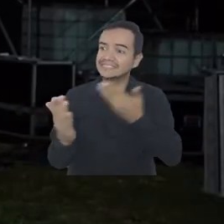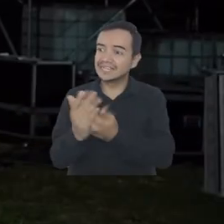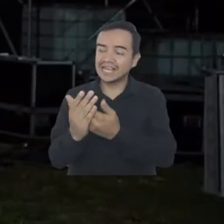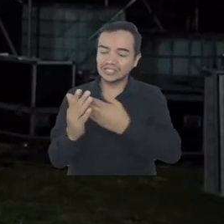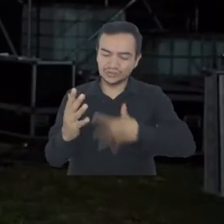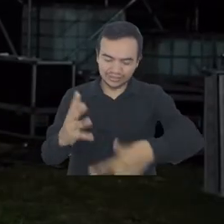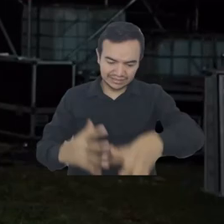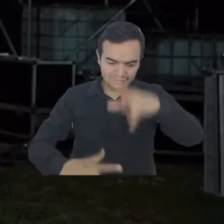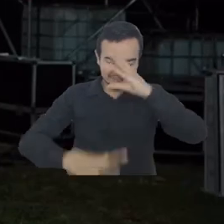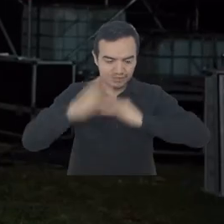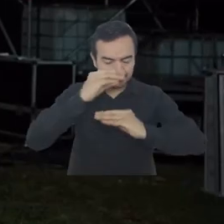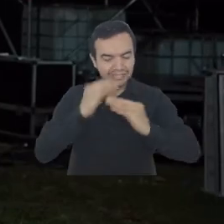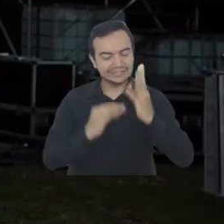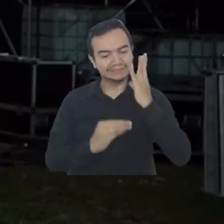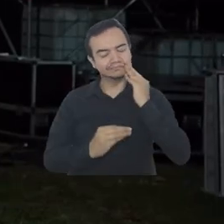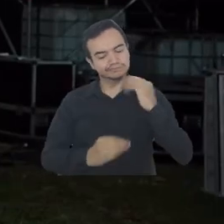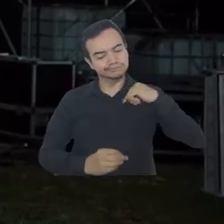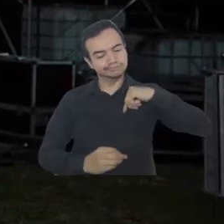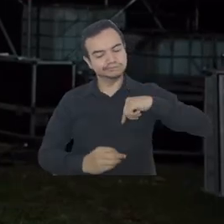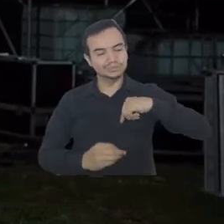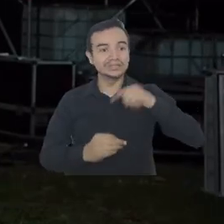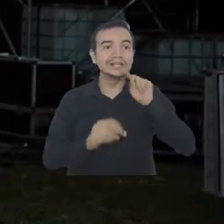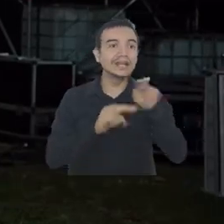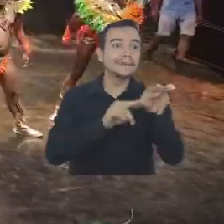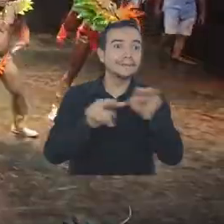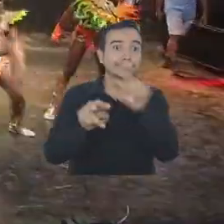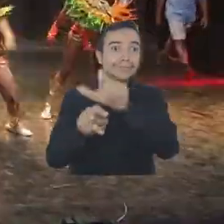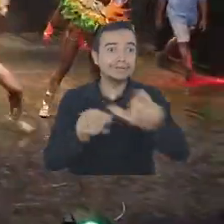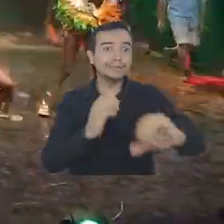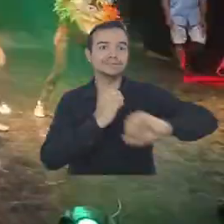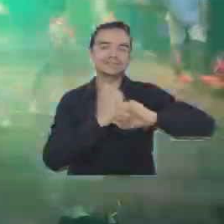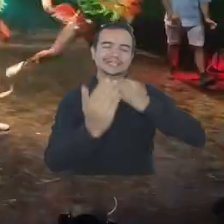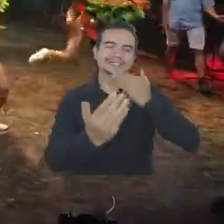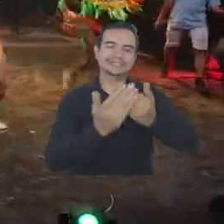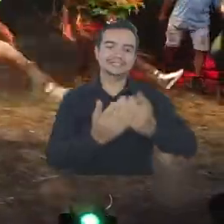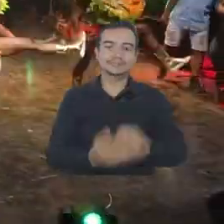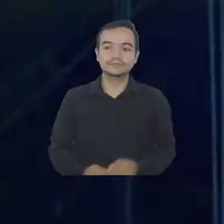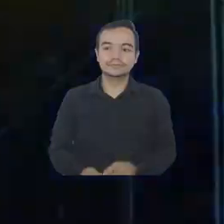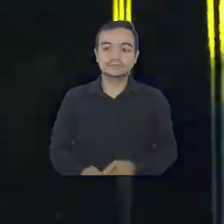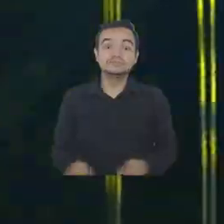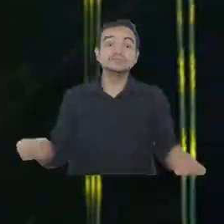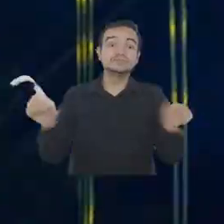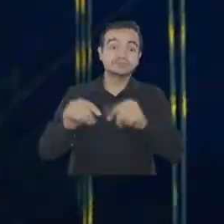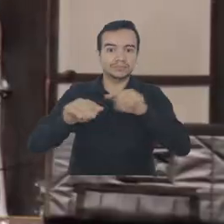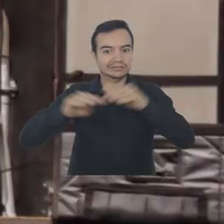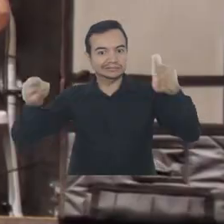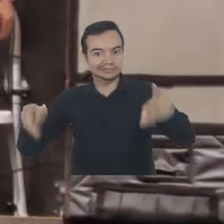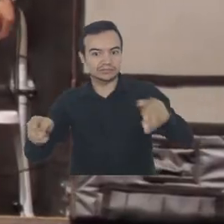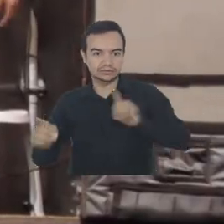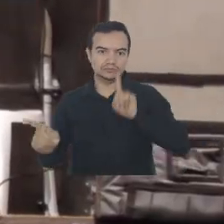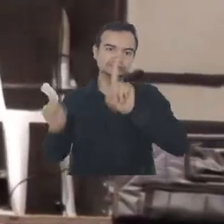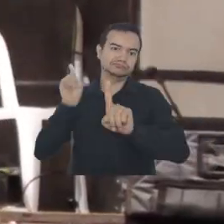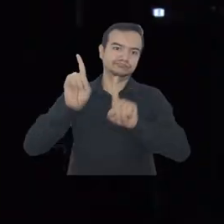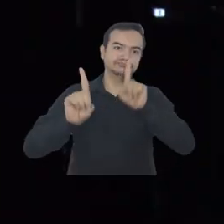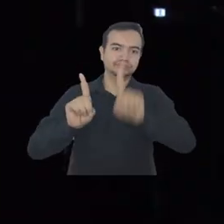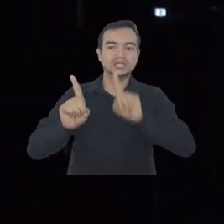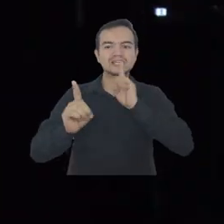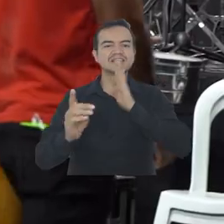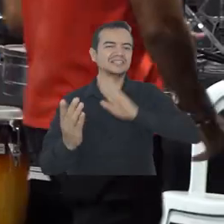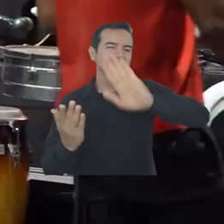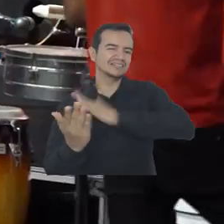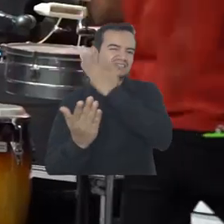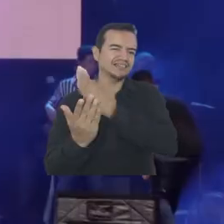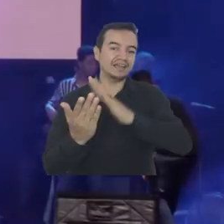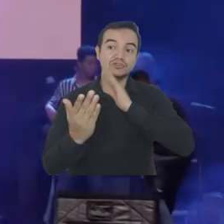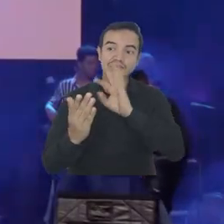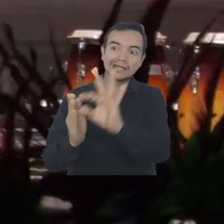y he aprendido de ella y me llevo lo mejor de todas las personas que me apoyaron. En la tarima principal también se presentaron los finalistas del Festival